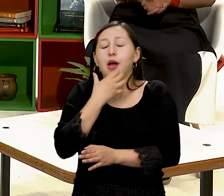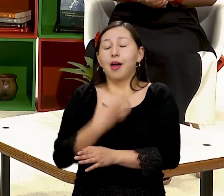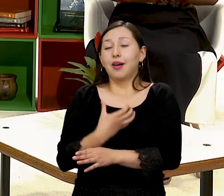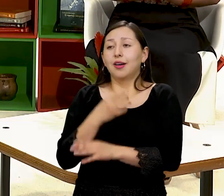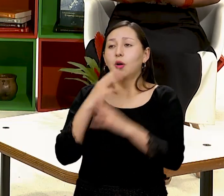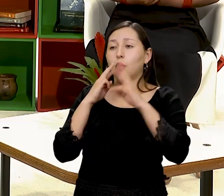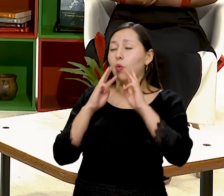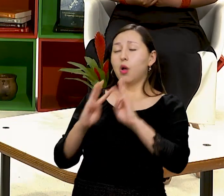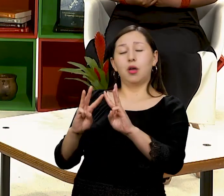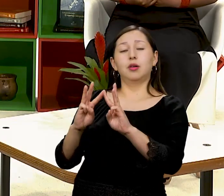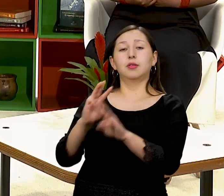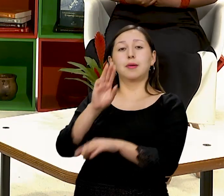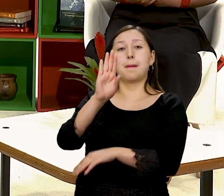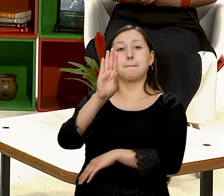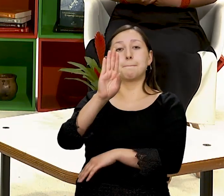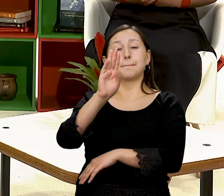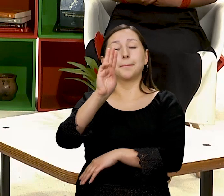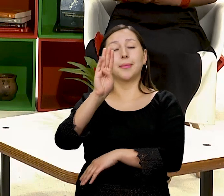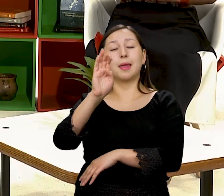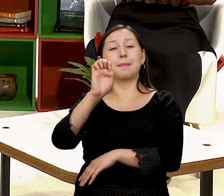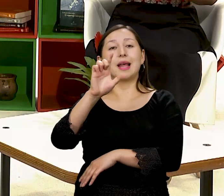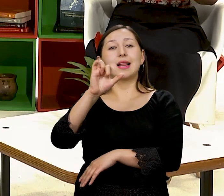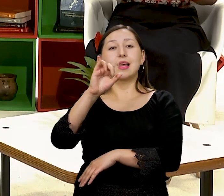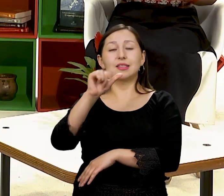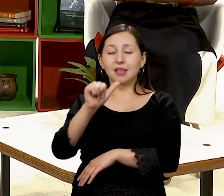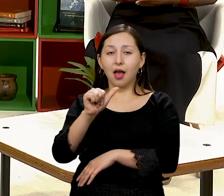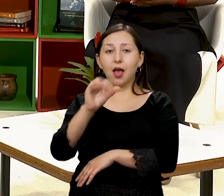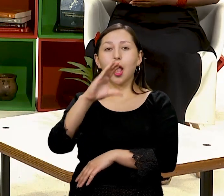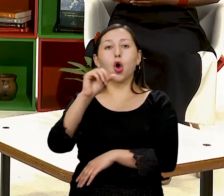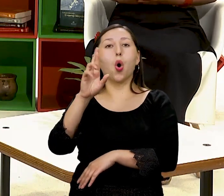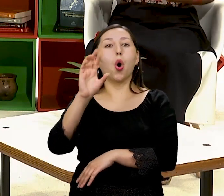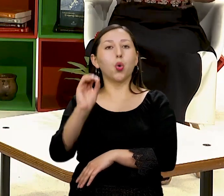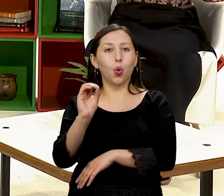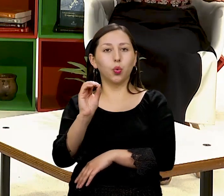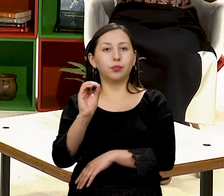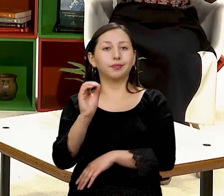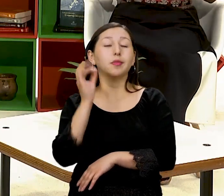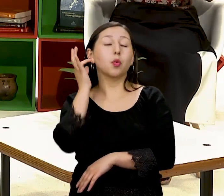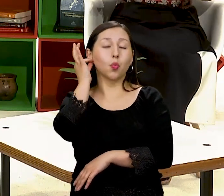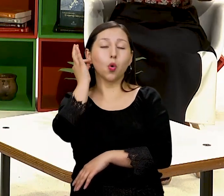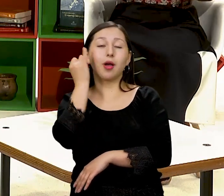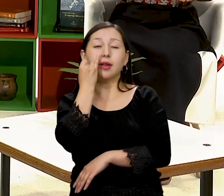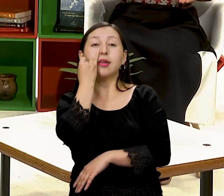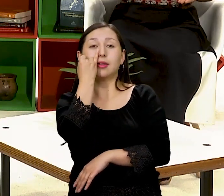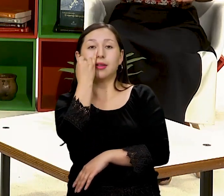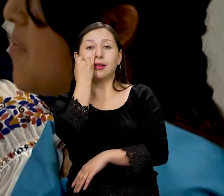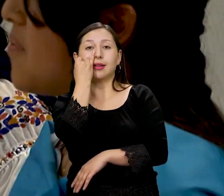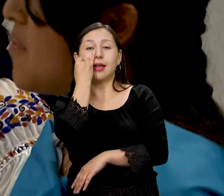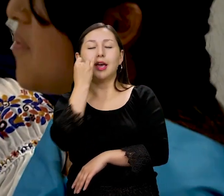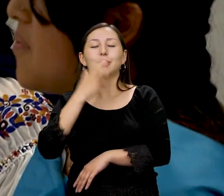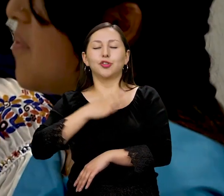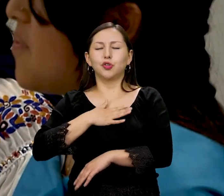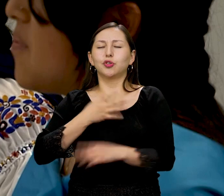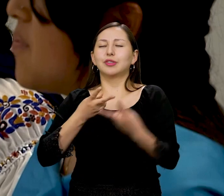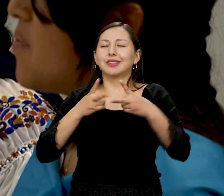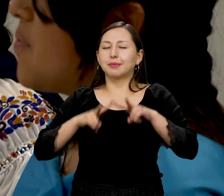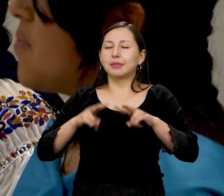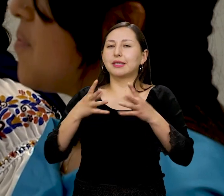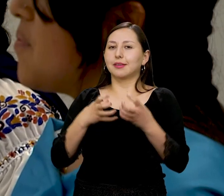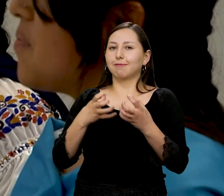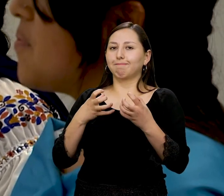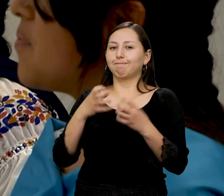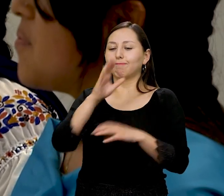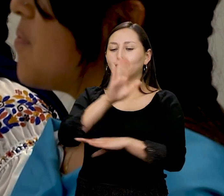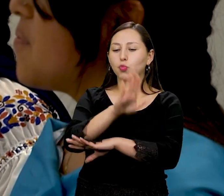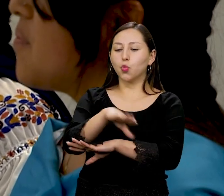Y para mí sería muy genial que pudiera ser la inspiración de las jóvenes de ahora, que me vean como un